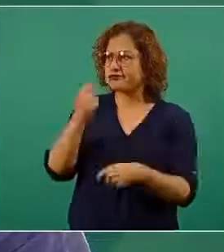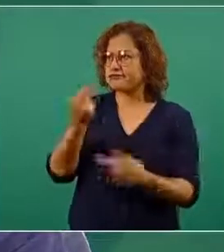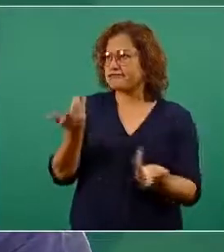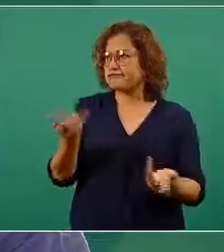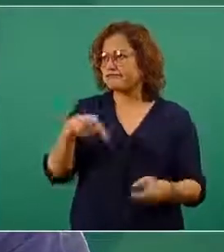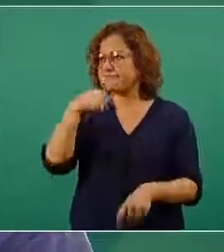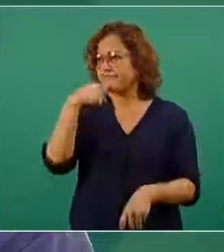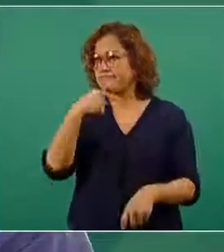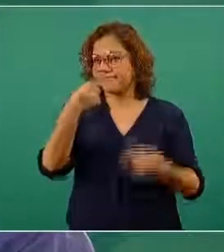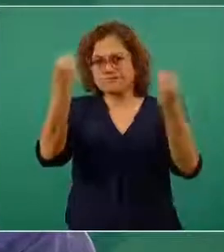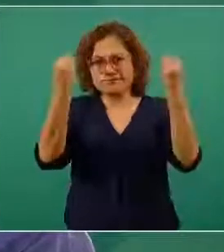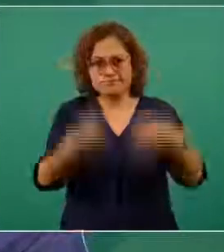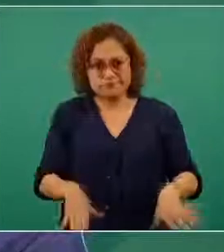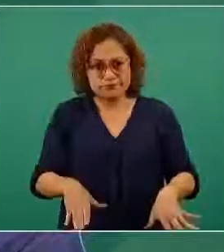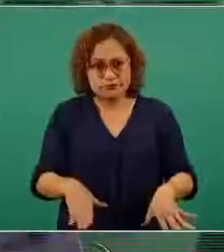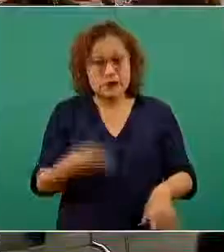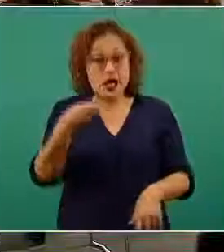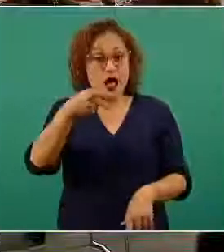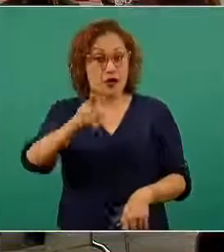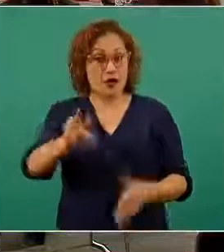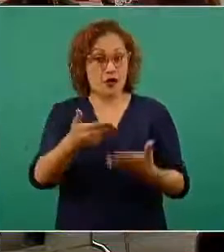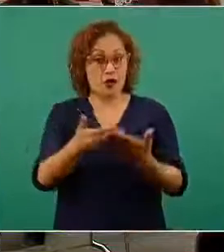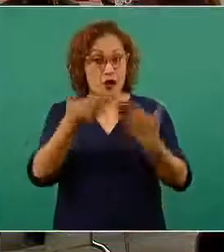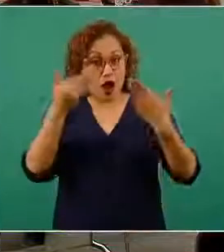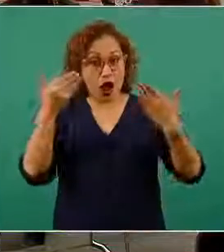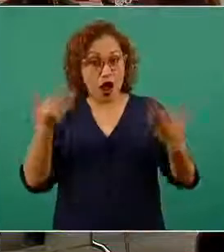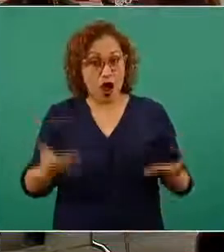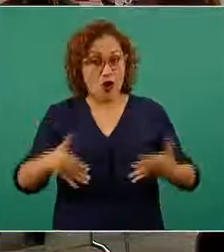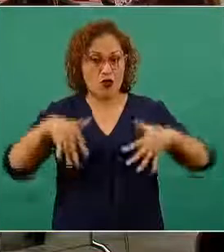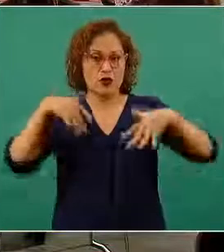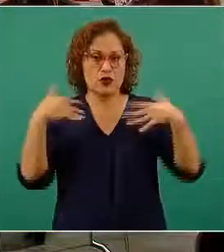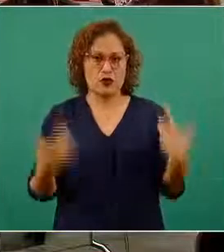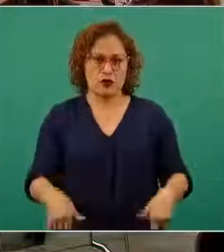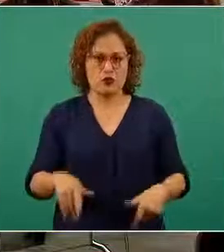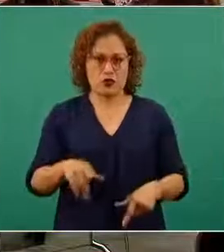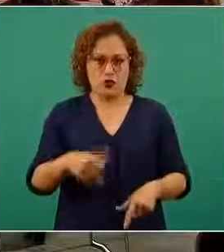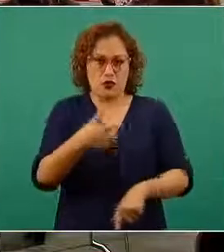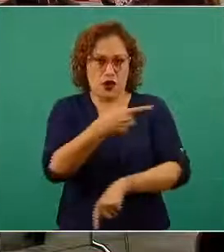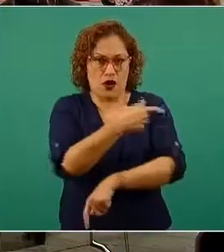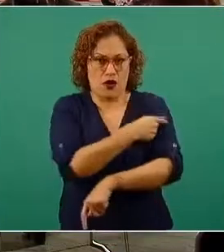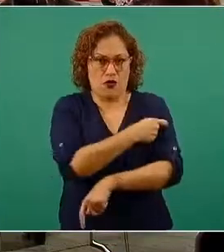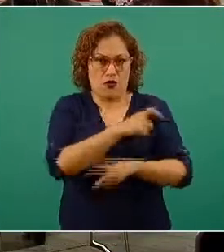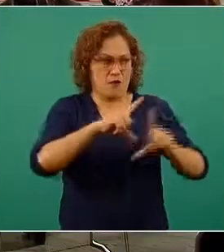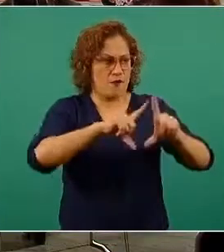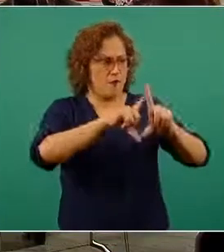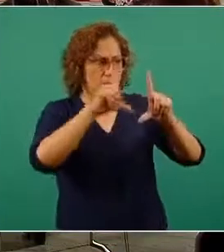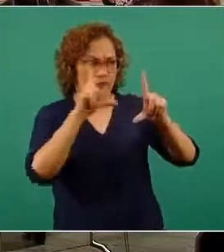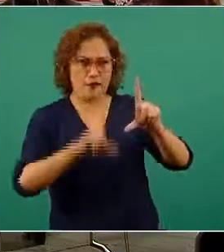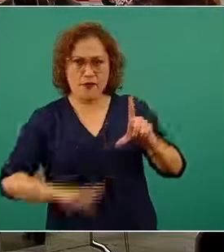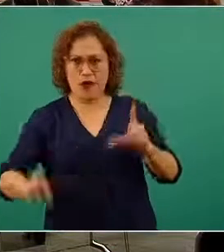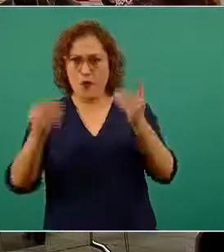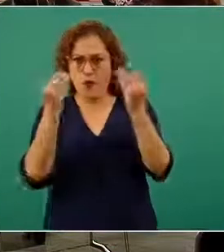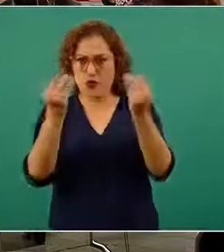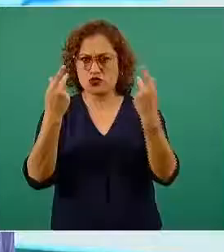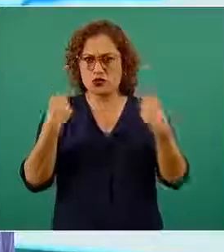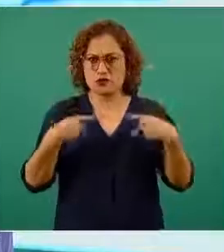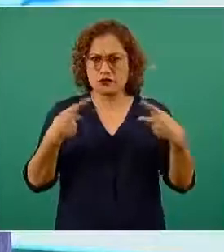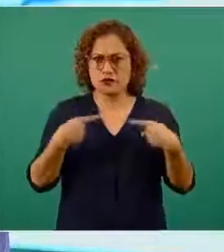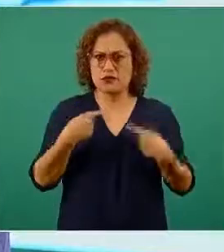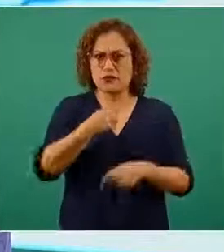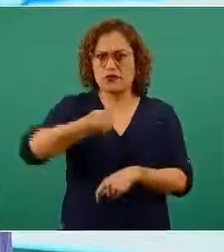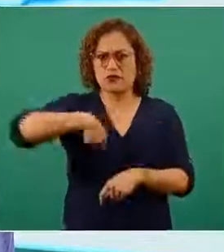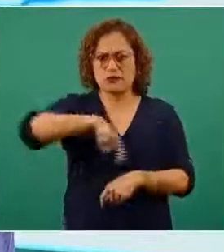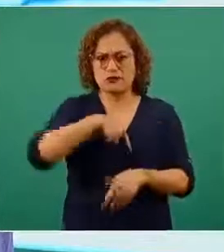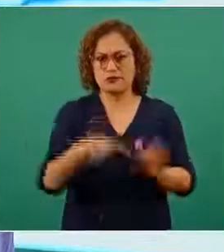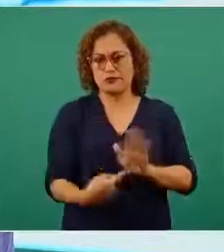masivo, universal, históricamente grande, que no hay razón para que se pierda esa cantidad de vacunas. Hoy se